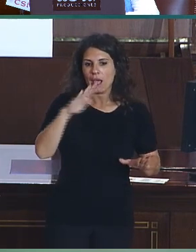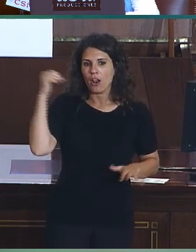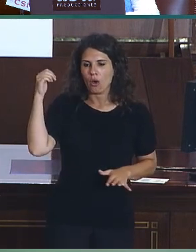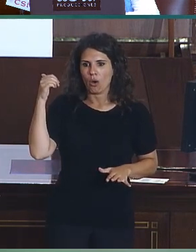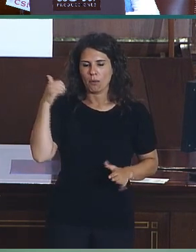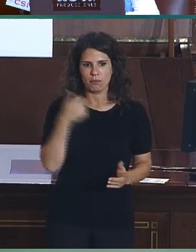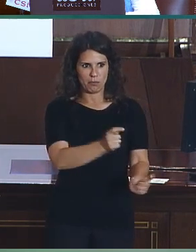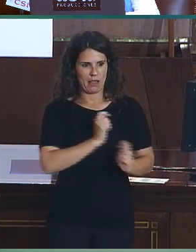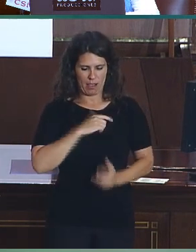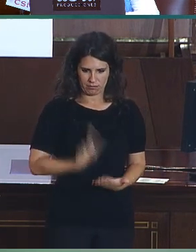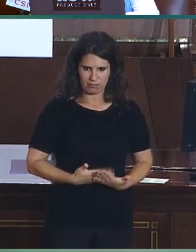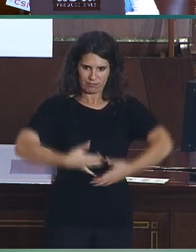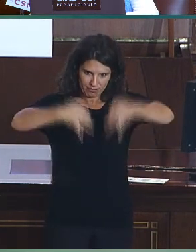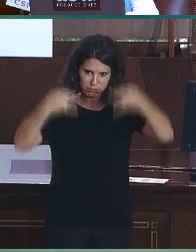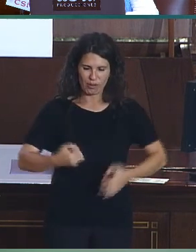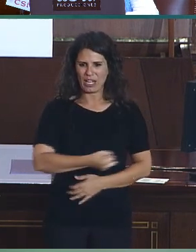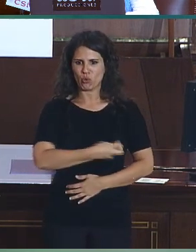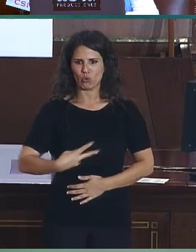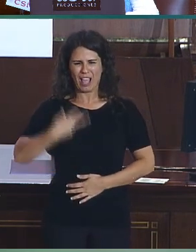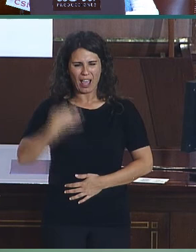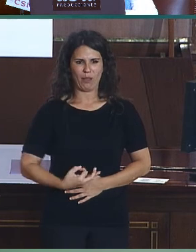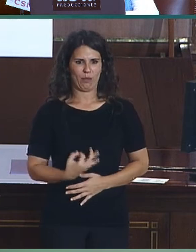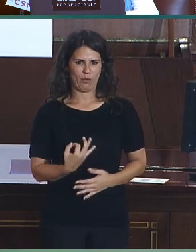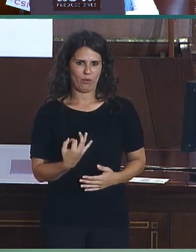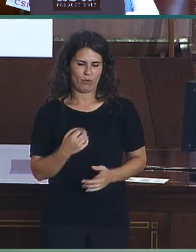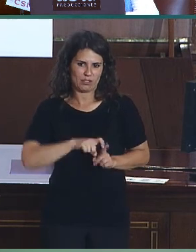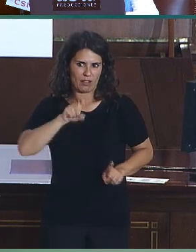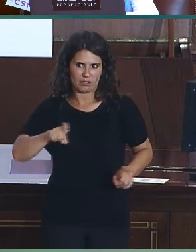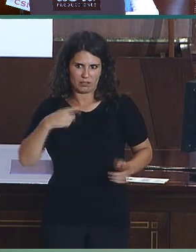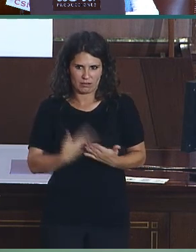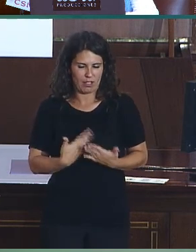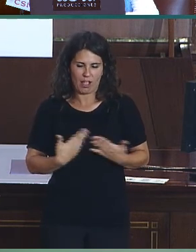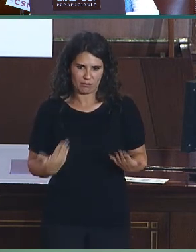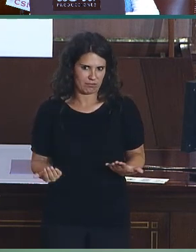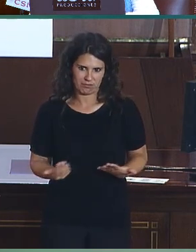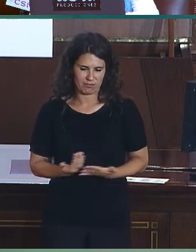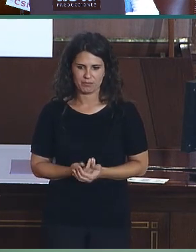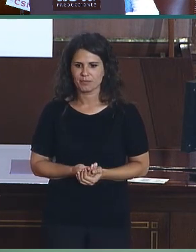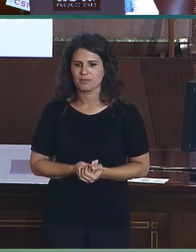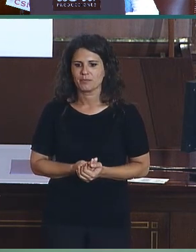completamente, o sea, no dan resultados relevantes estadísticamente, en particular la prueba de G cuadrado.